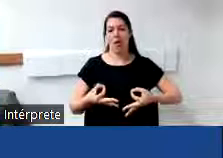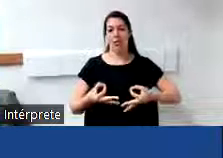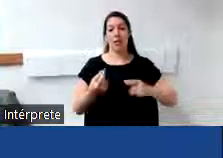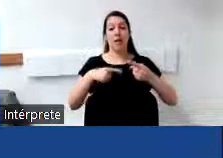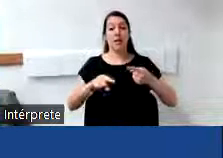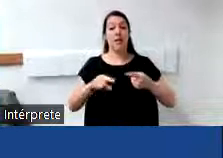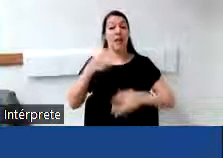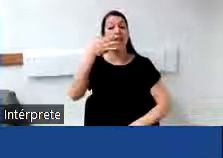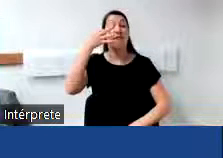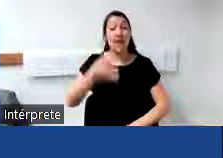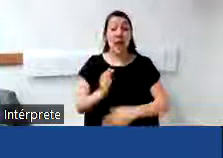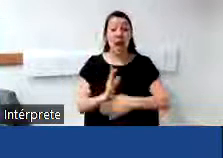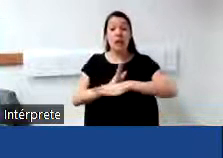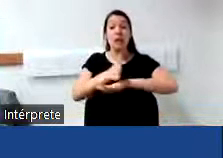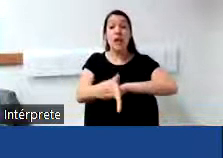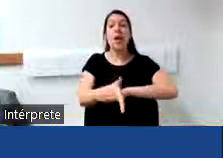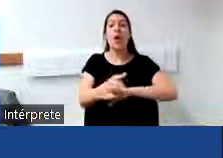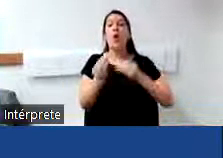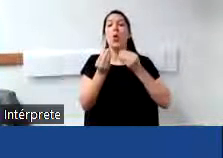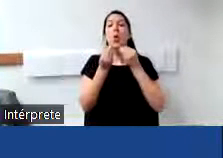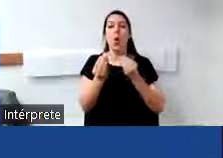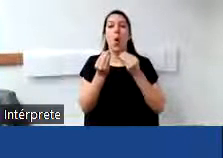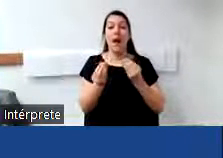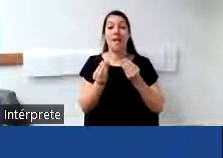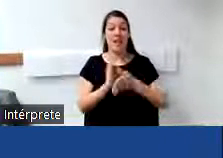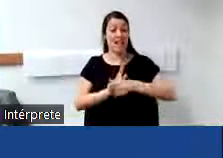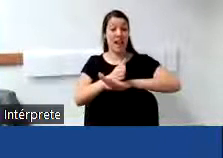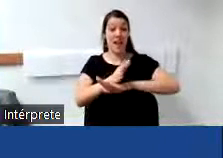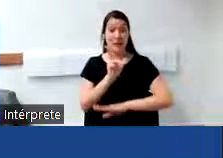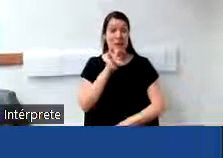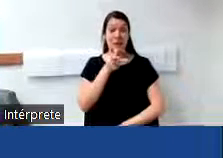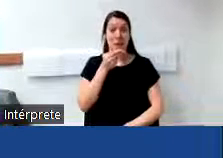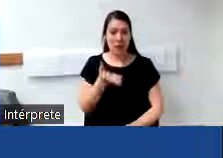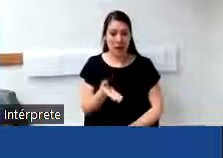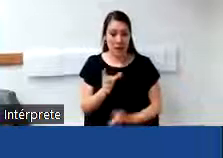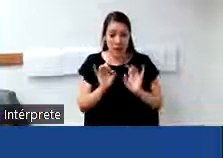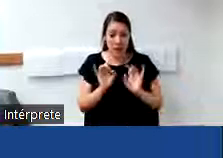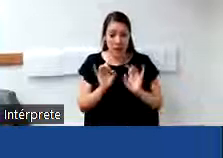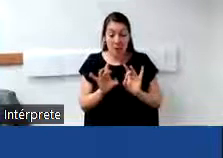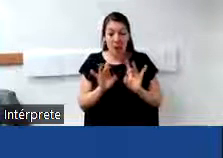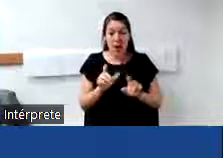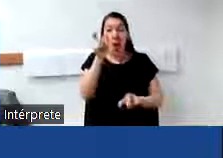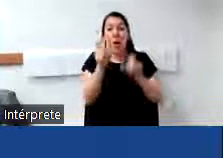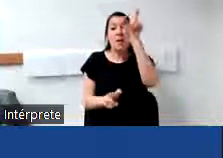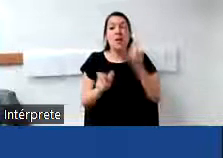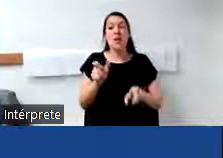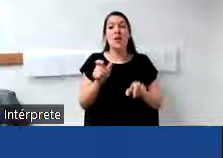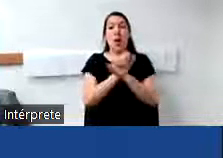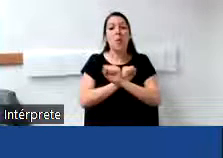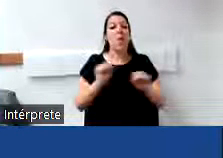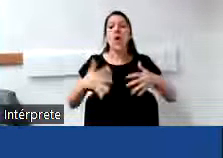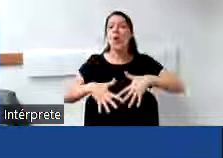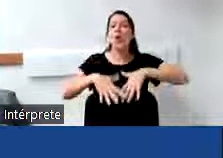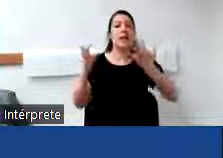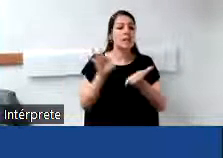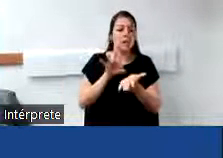la verdadera accesibilidad es aquella que no se nota, digamos que cuando una persona puede hacer uso de cualquier servicio o